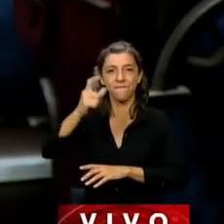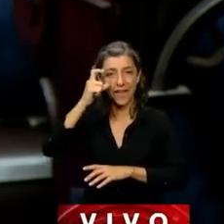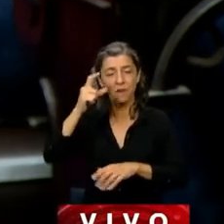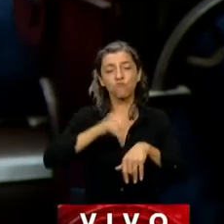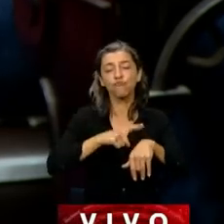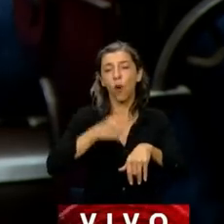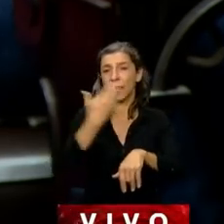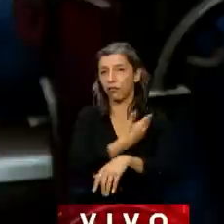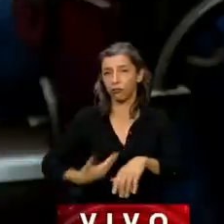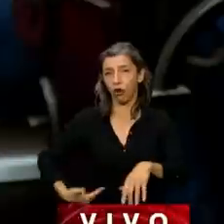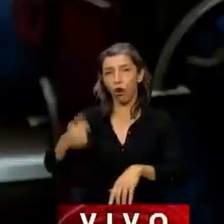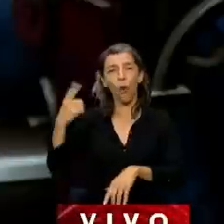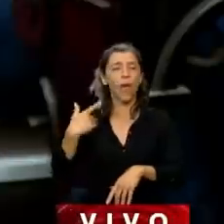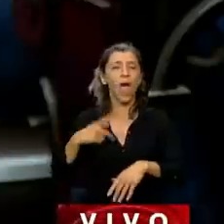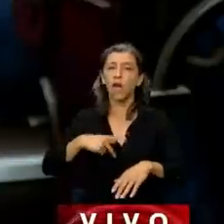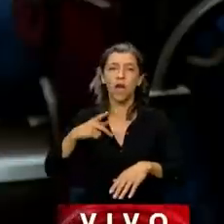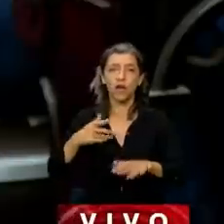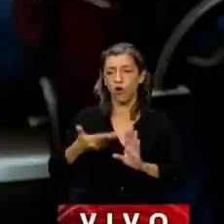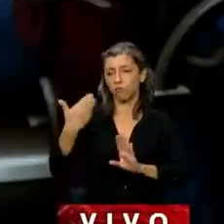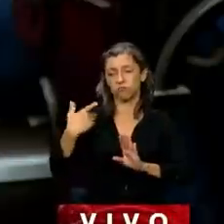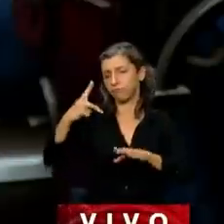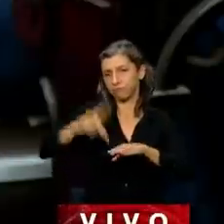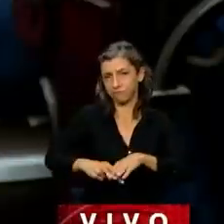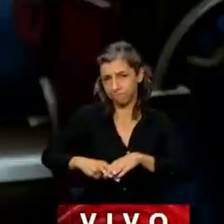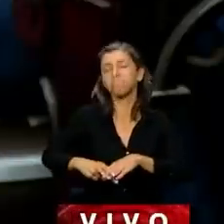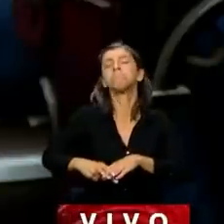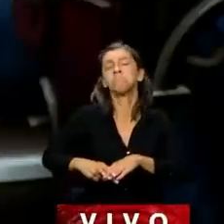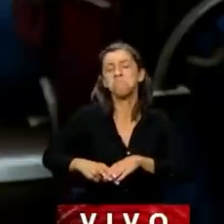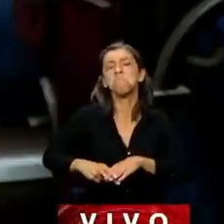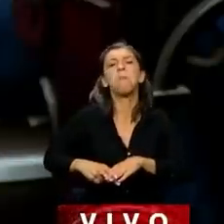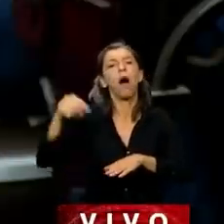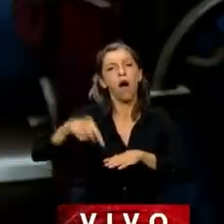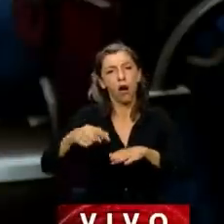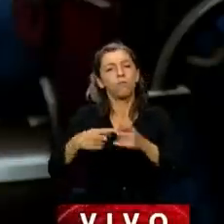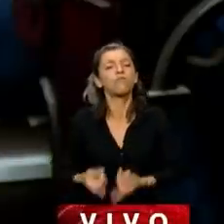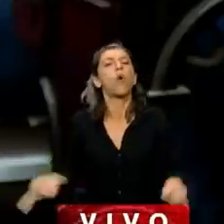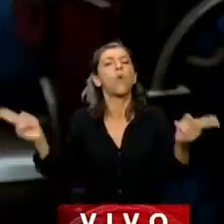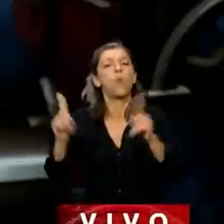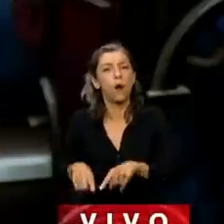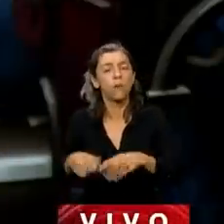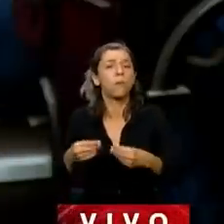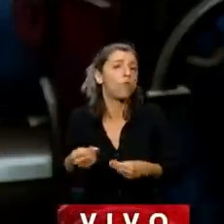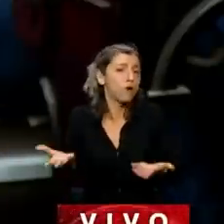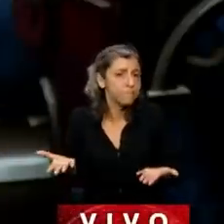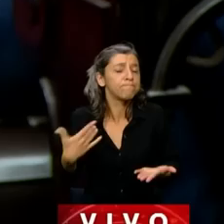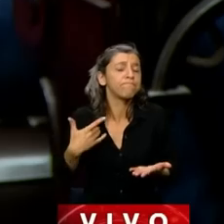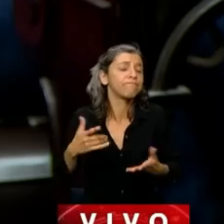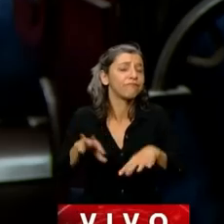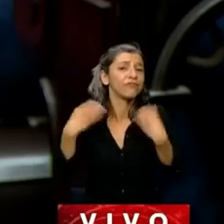de gobierno donde las becas estuvieron congeladas, la verdad que han tenido un incremento de más